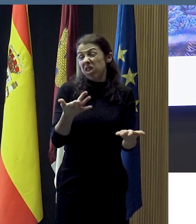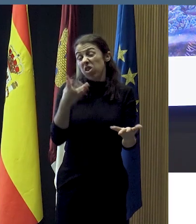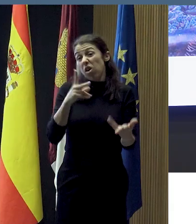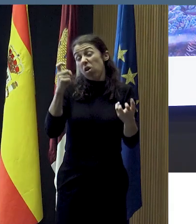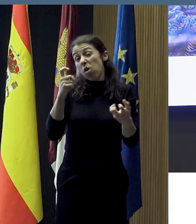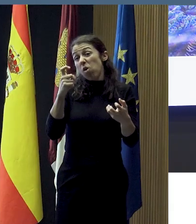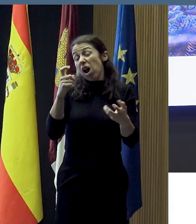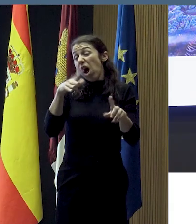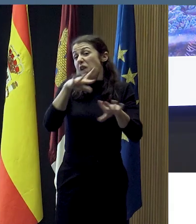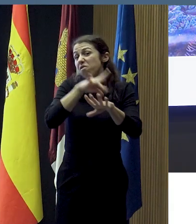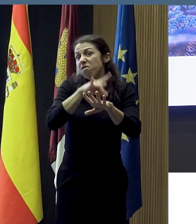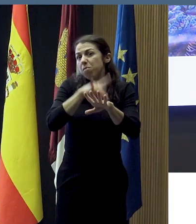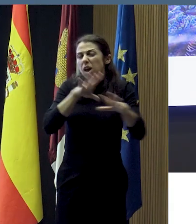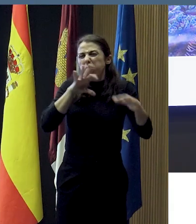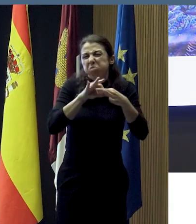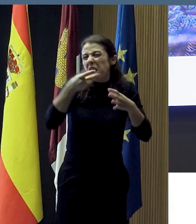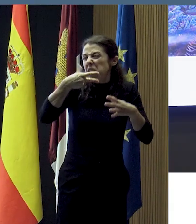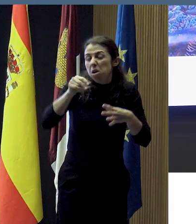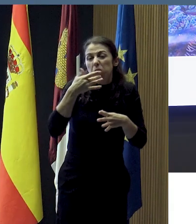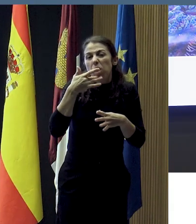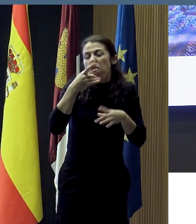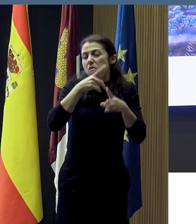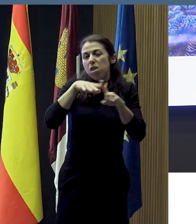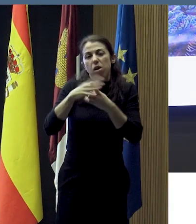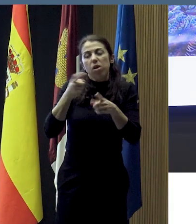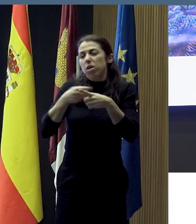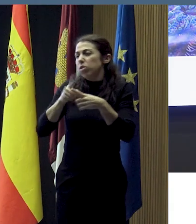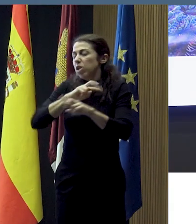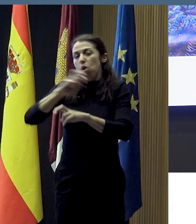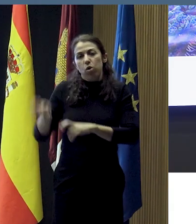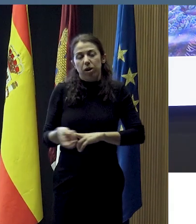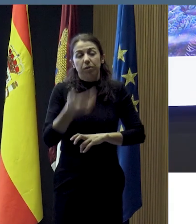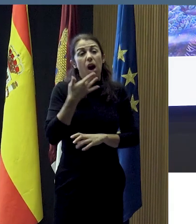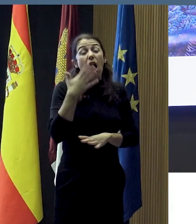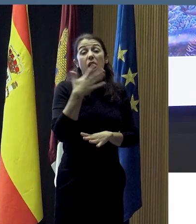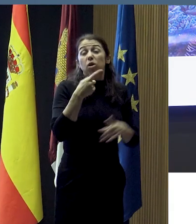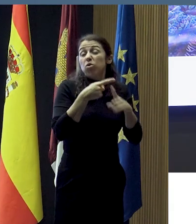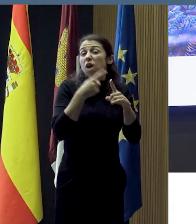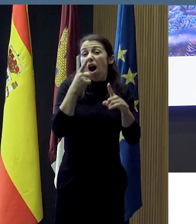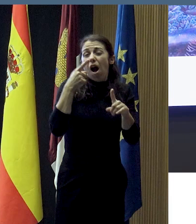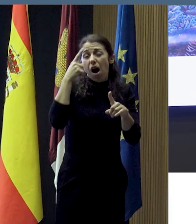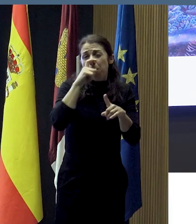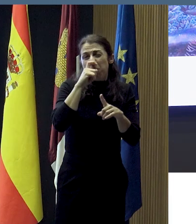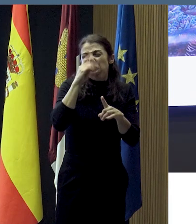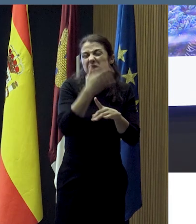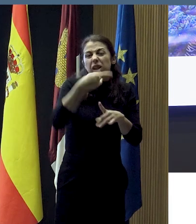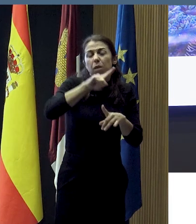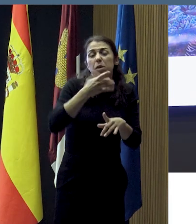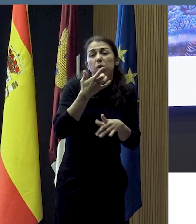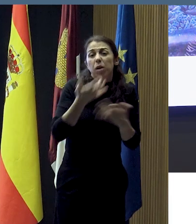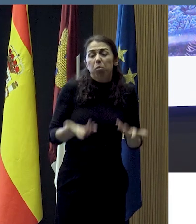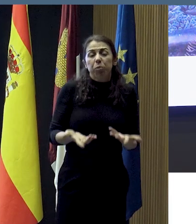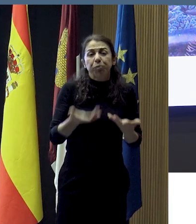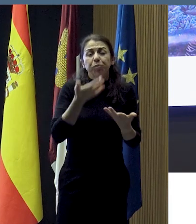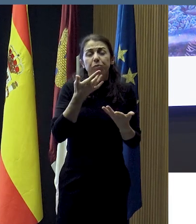una clínica, sino con una asociación con otras circunstancias. También hay factores que afectan a la memoria que tienen que ver con otras